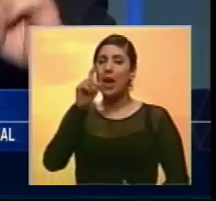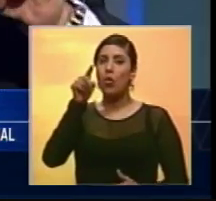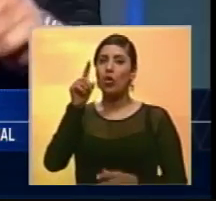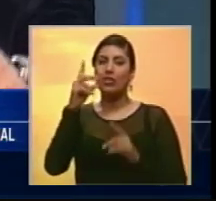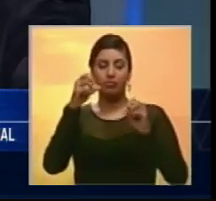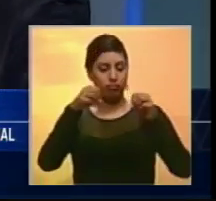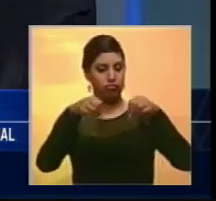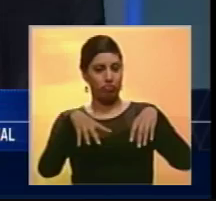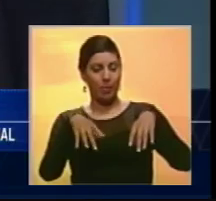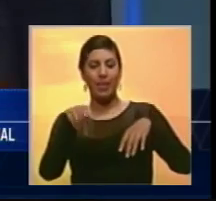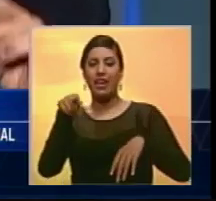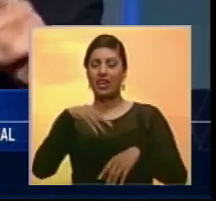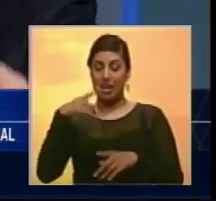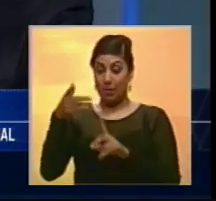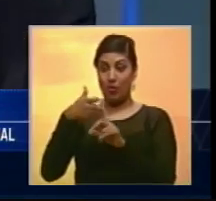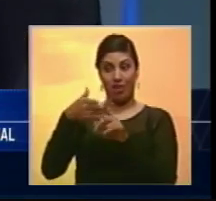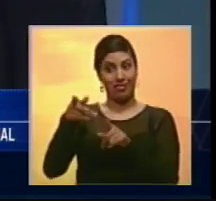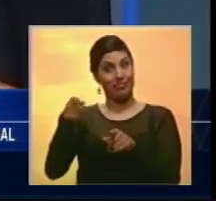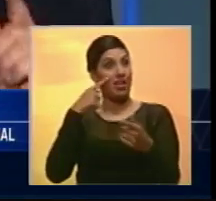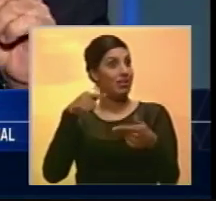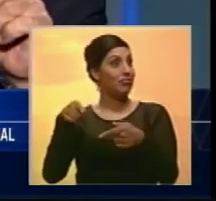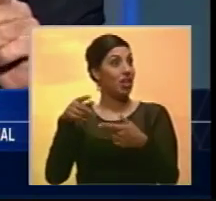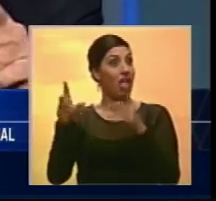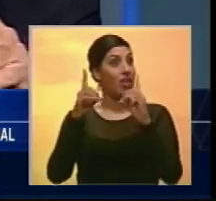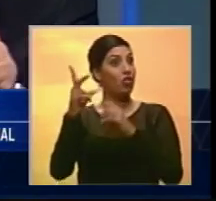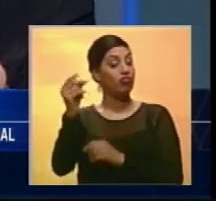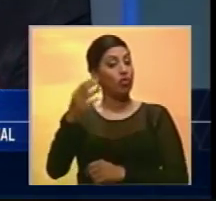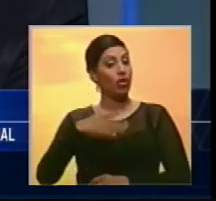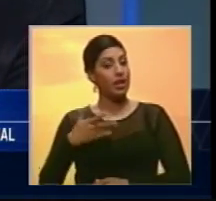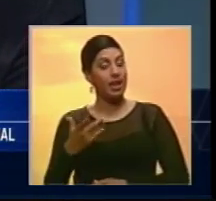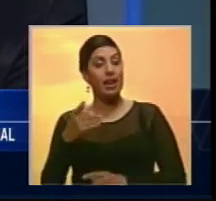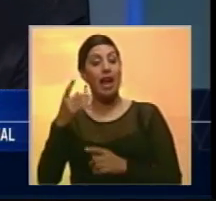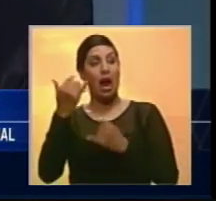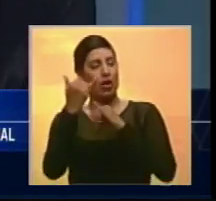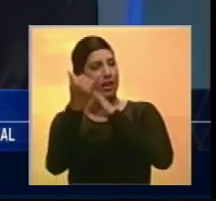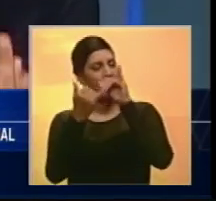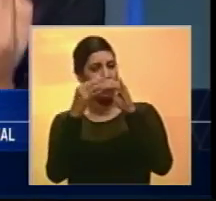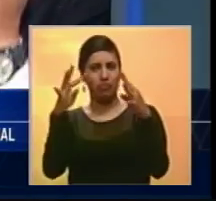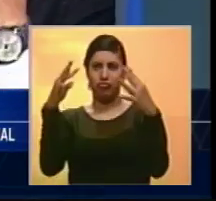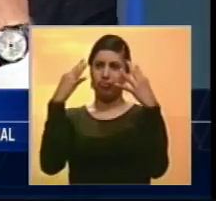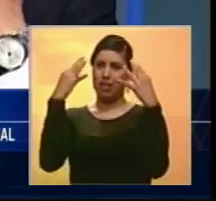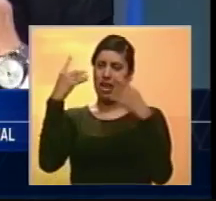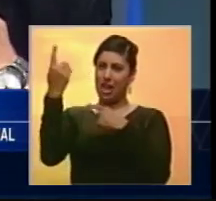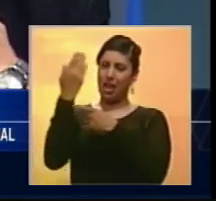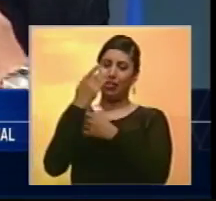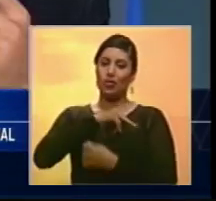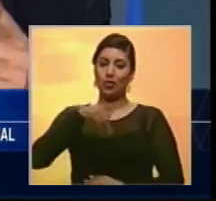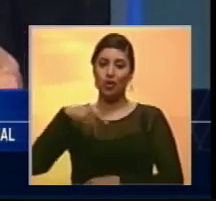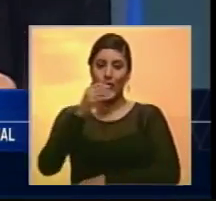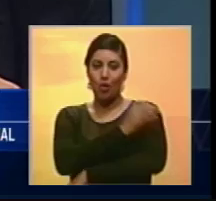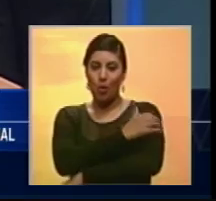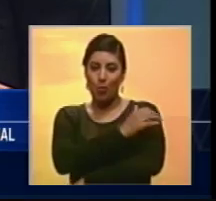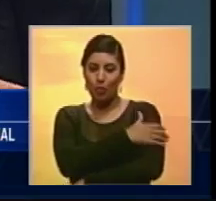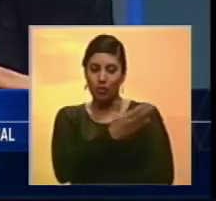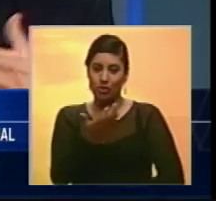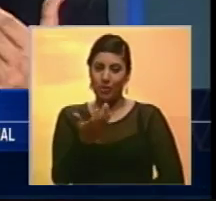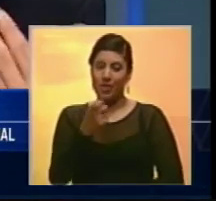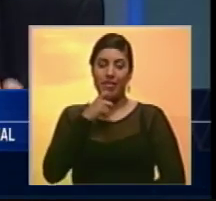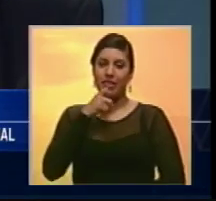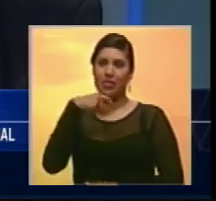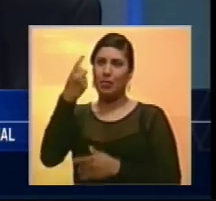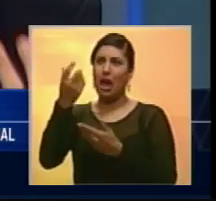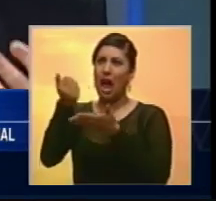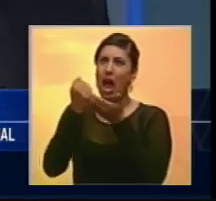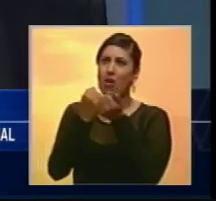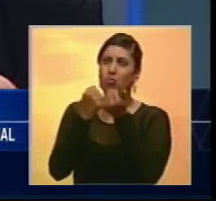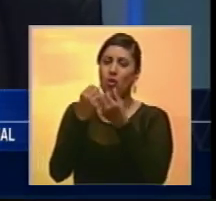salido, fíjate, ellos lo que quieren es violencia, no quieren dialogar, y la comunidad internacional nos hubiese condenado a nosotros, hubiese sido muy difícil después pedirle